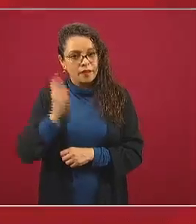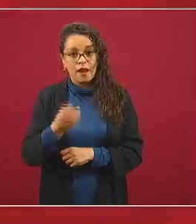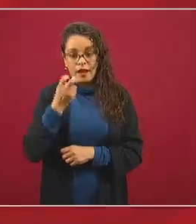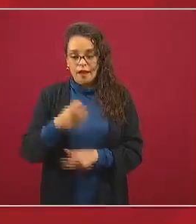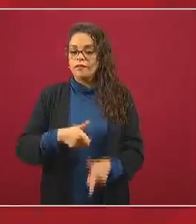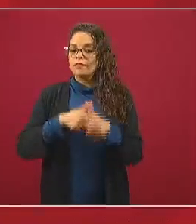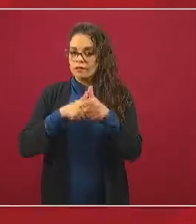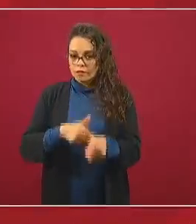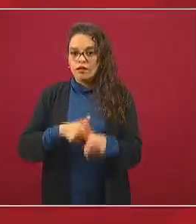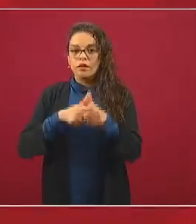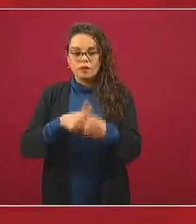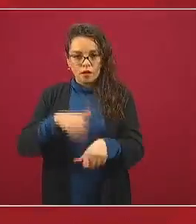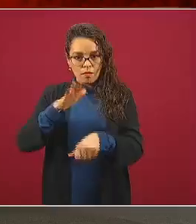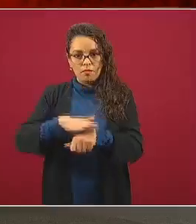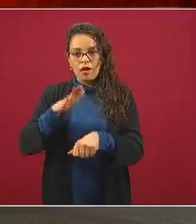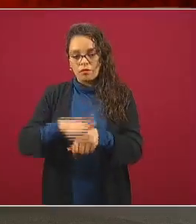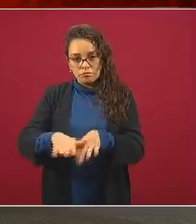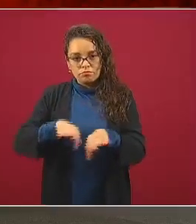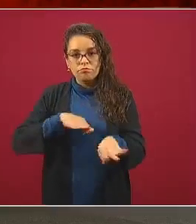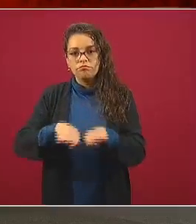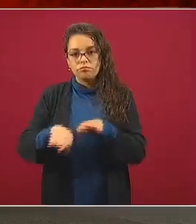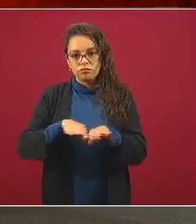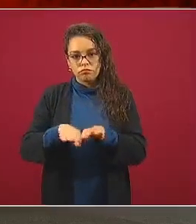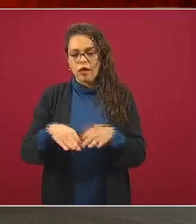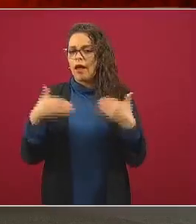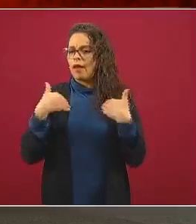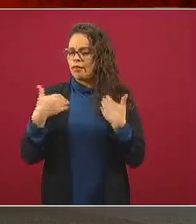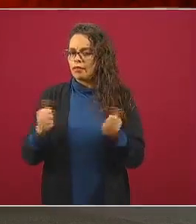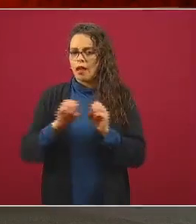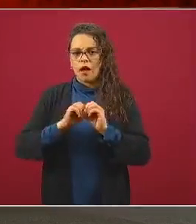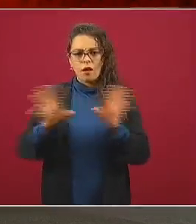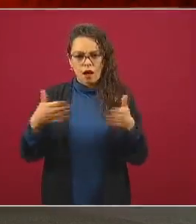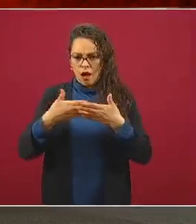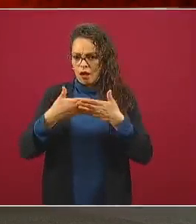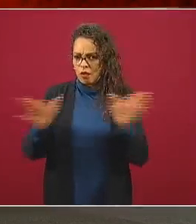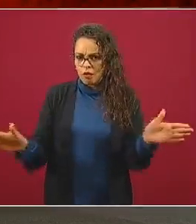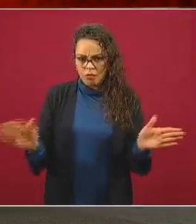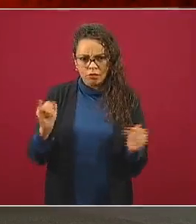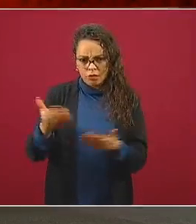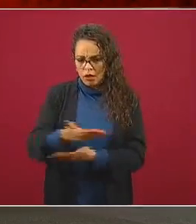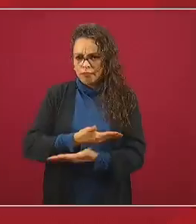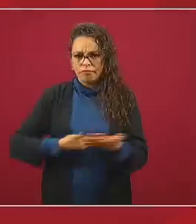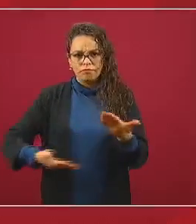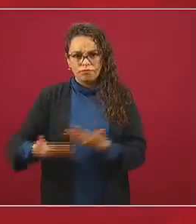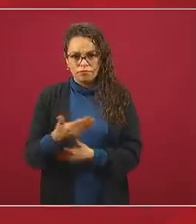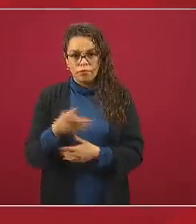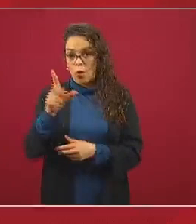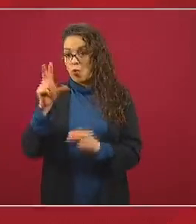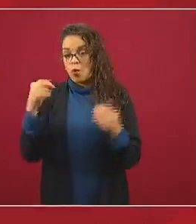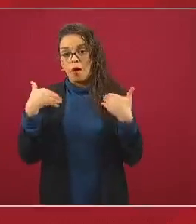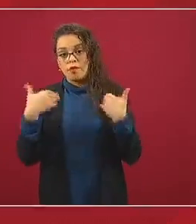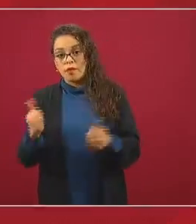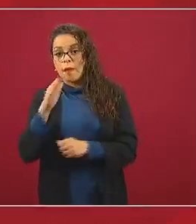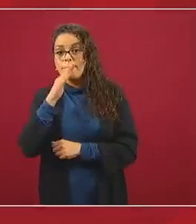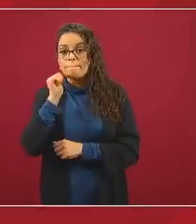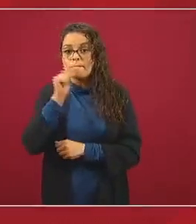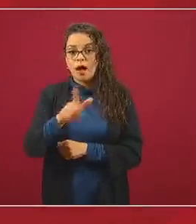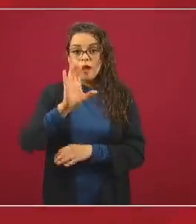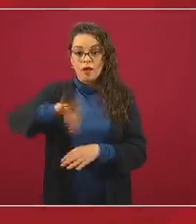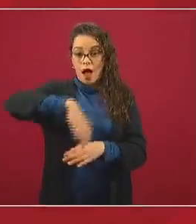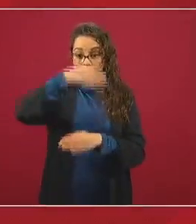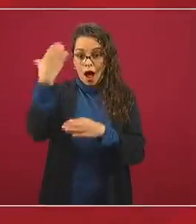seguir trabajando con total apertura y que no se malinterprete como que ya terminó la Jornada